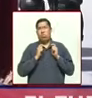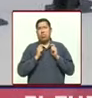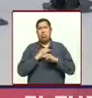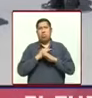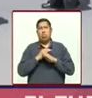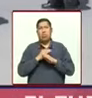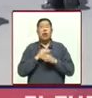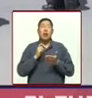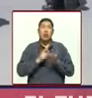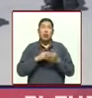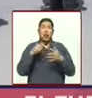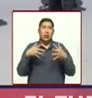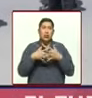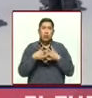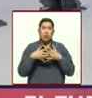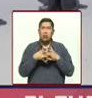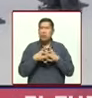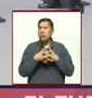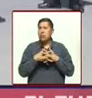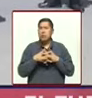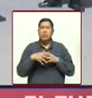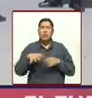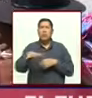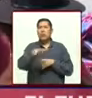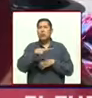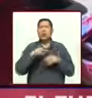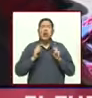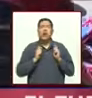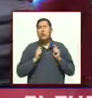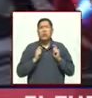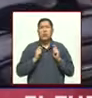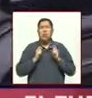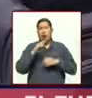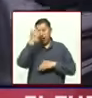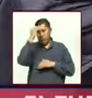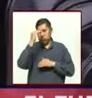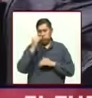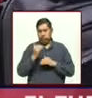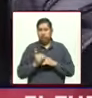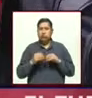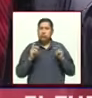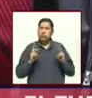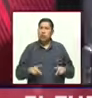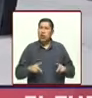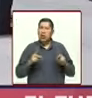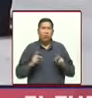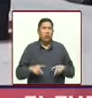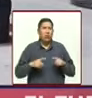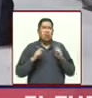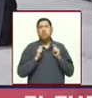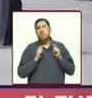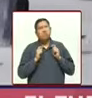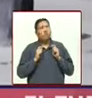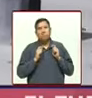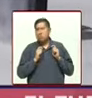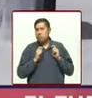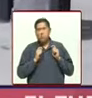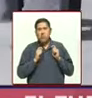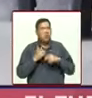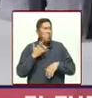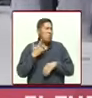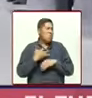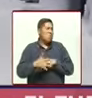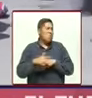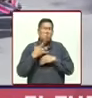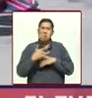Copacabana. A raíz de estos bloqueos de caminos en el lugar turístico, se vio fuertemente afectado, como se puede observar en imágenes. Se encuentra